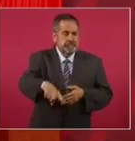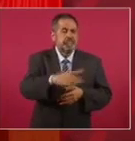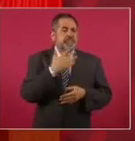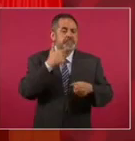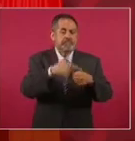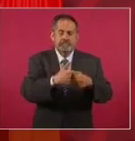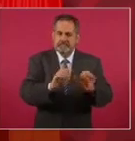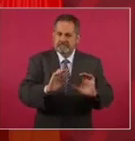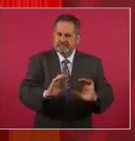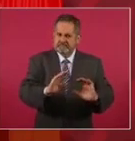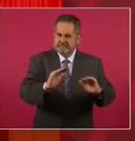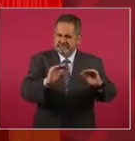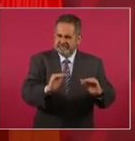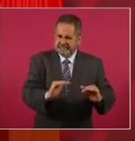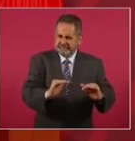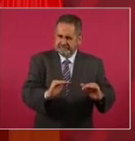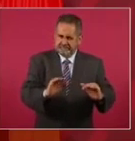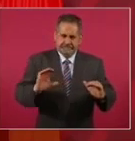al precio de las gasolinas.